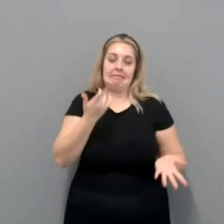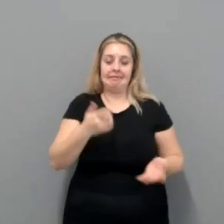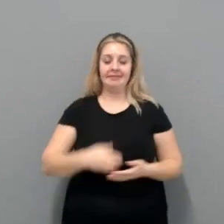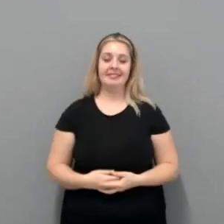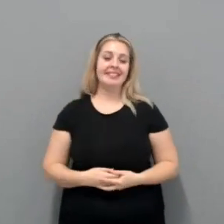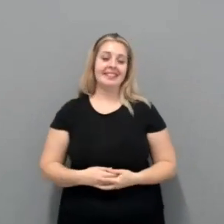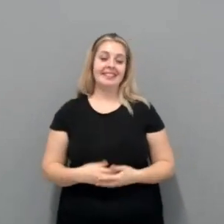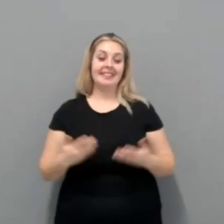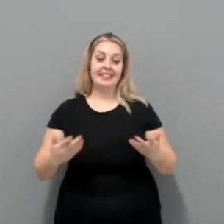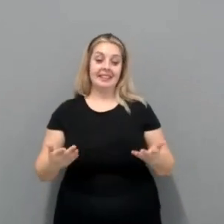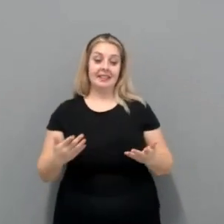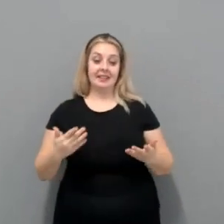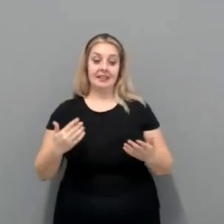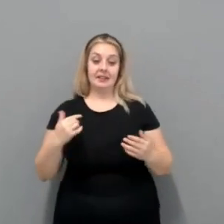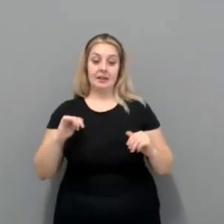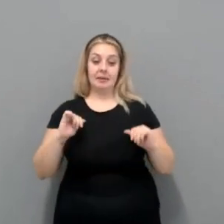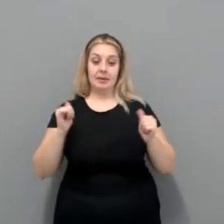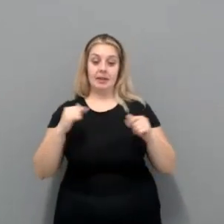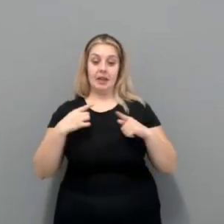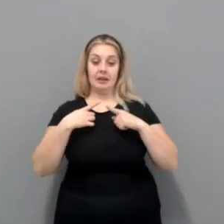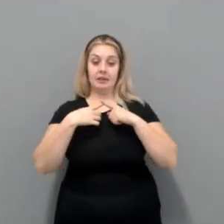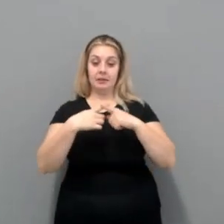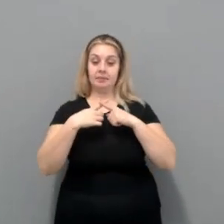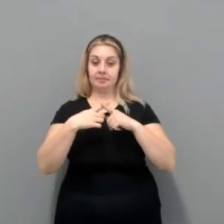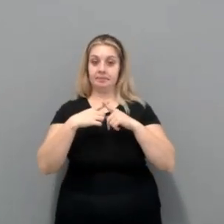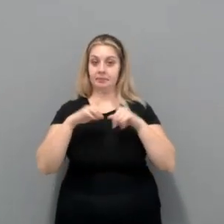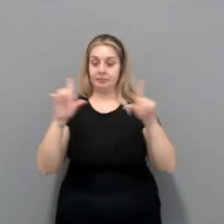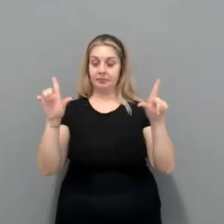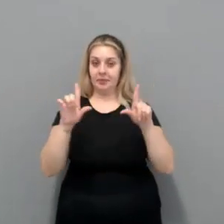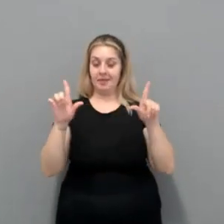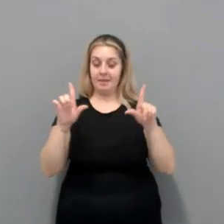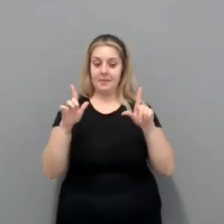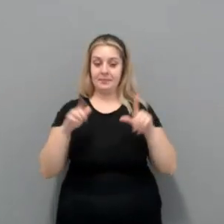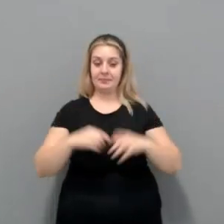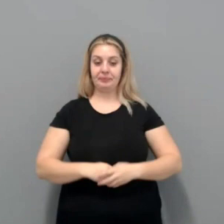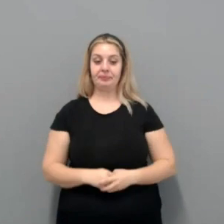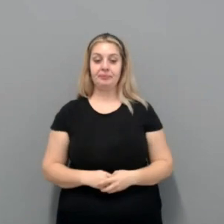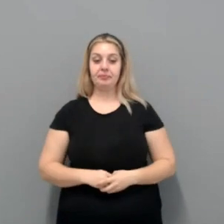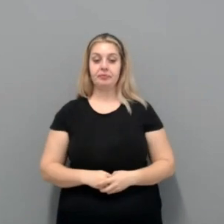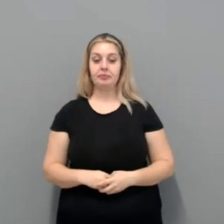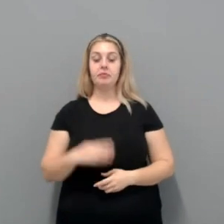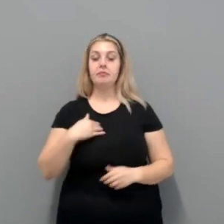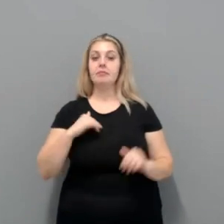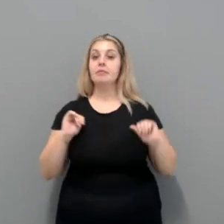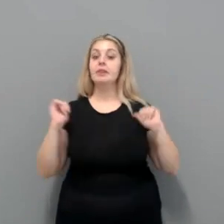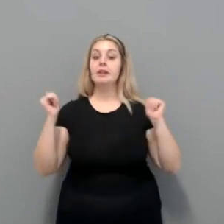Así que voy a pasar a compartir mi pantalla, mi presentación, y comienzo